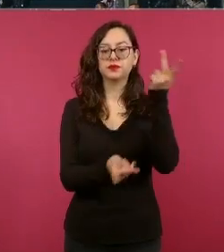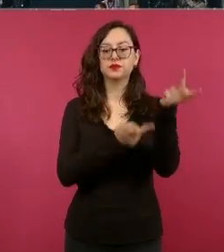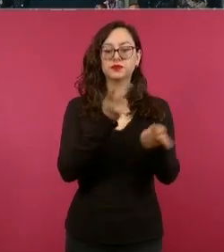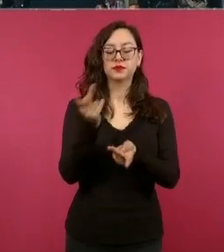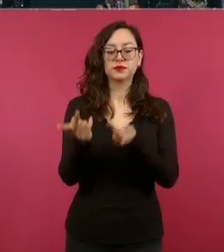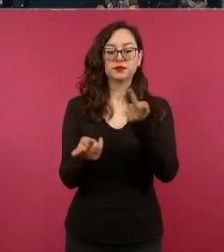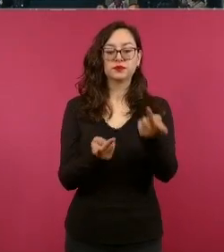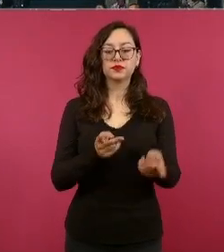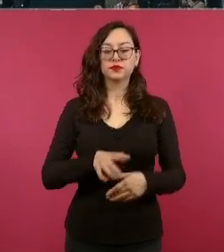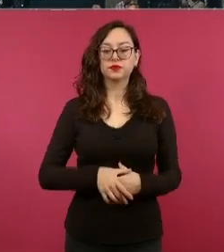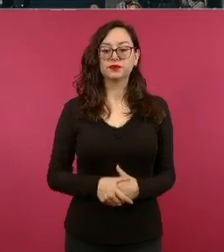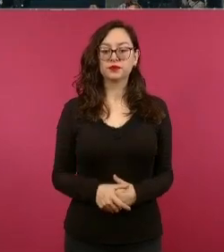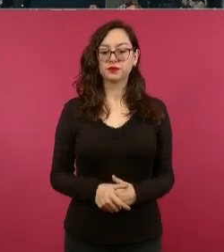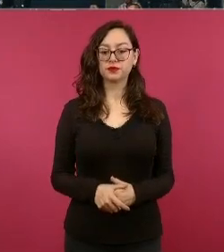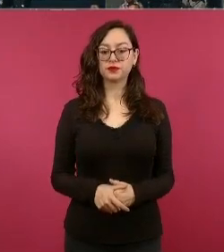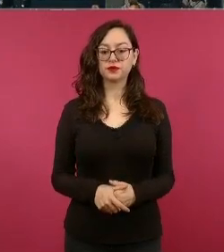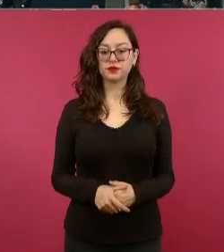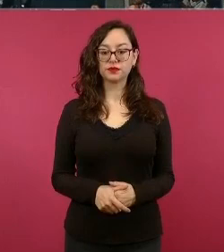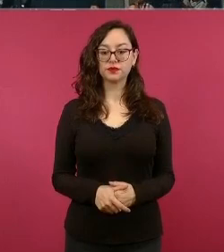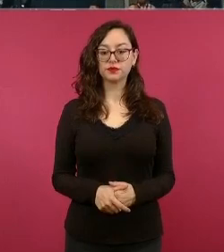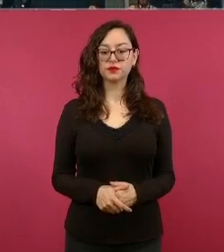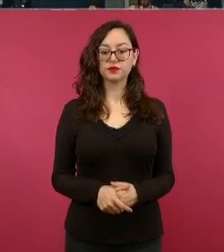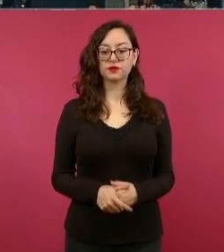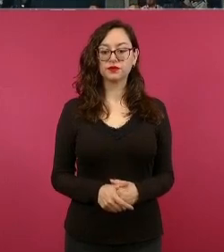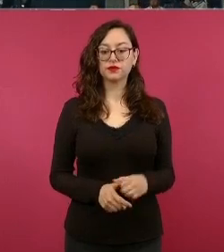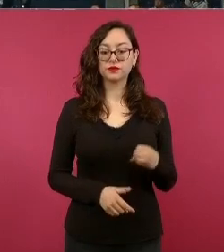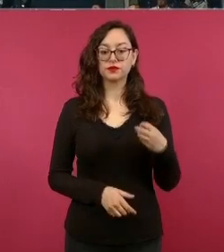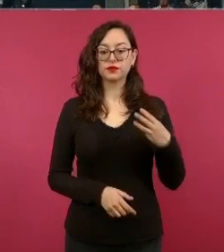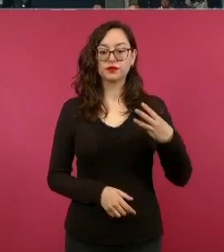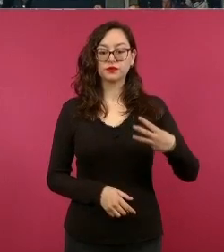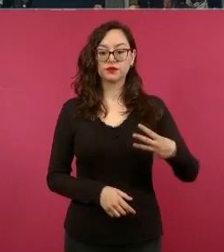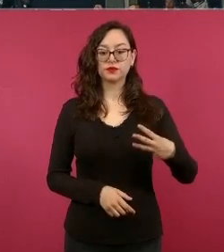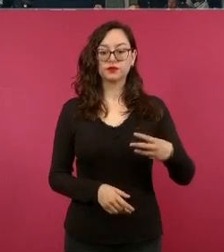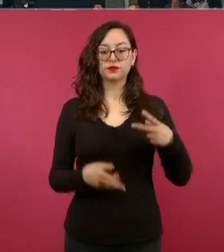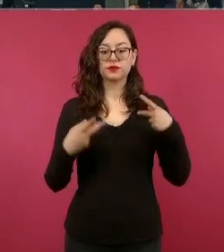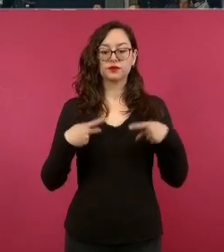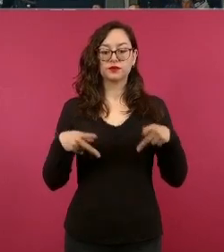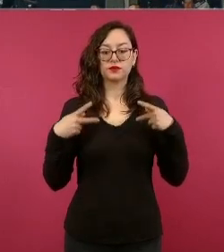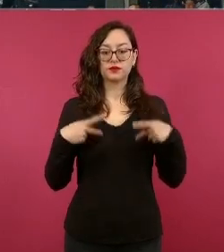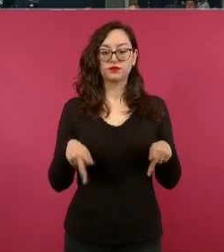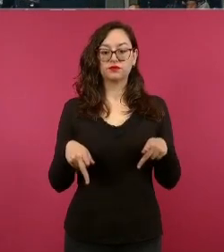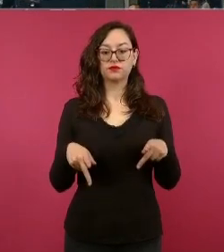respuestas. Quedaron pendientes tres compañeros,